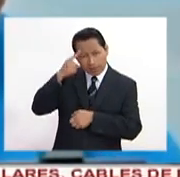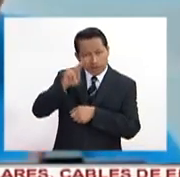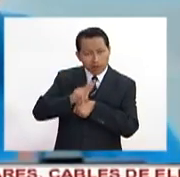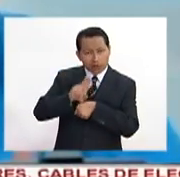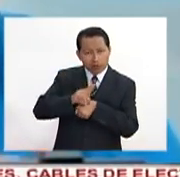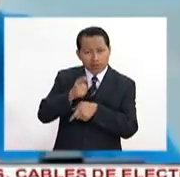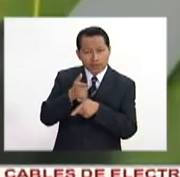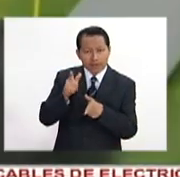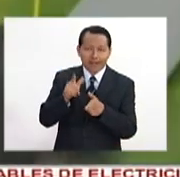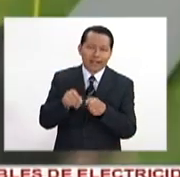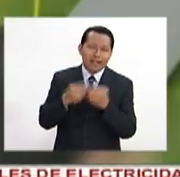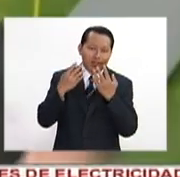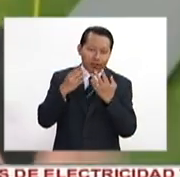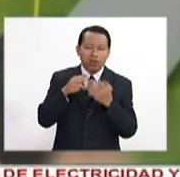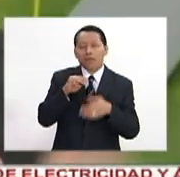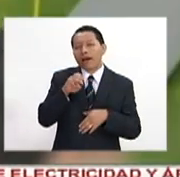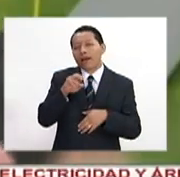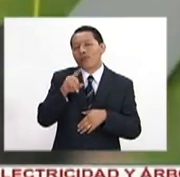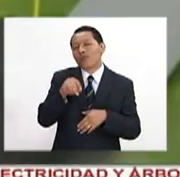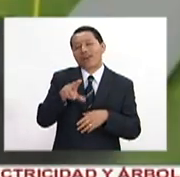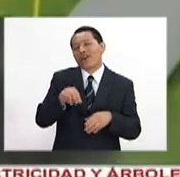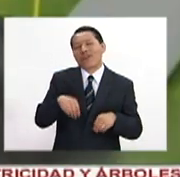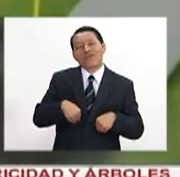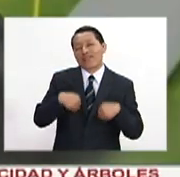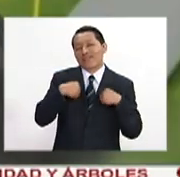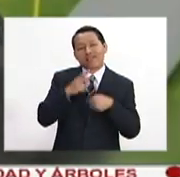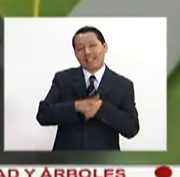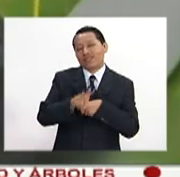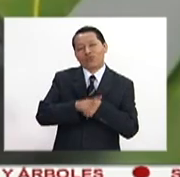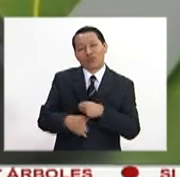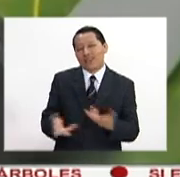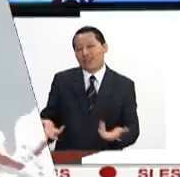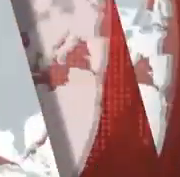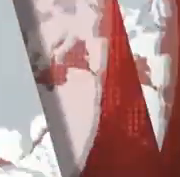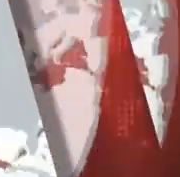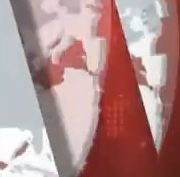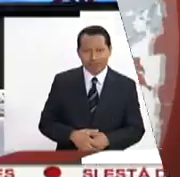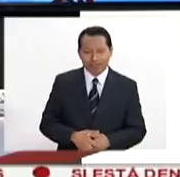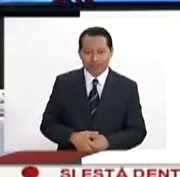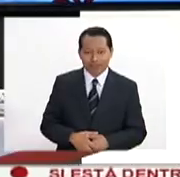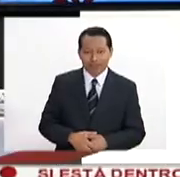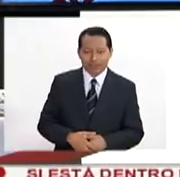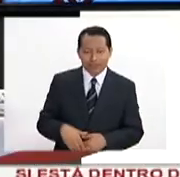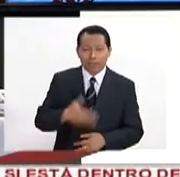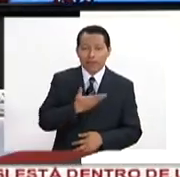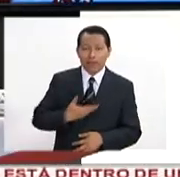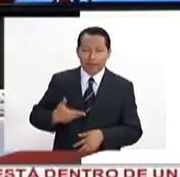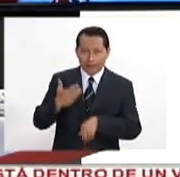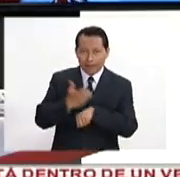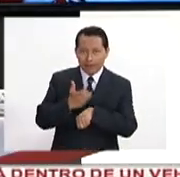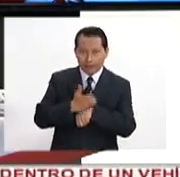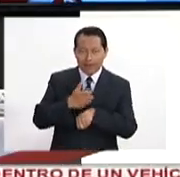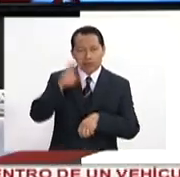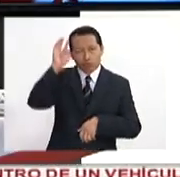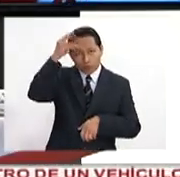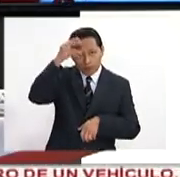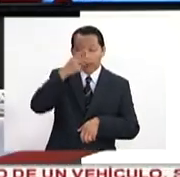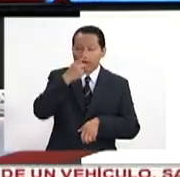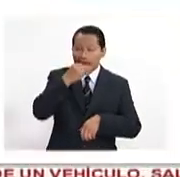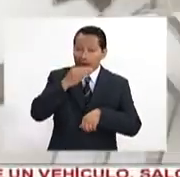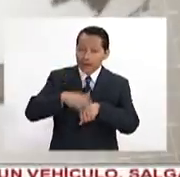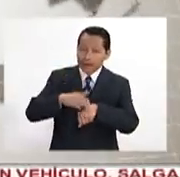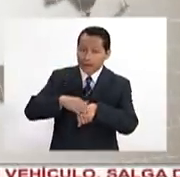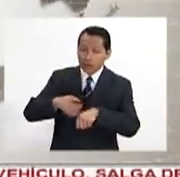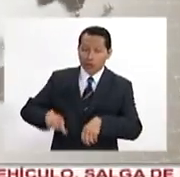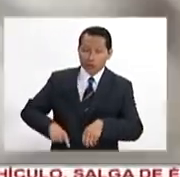el señor Maradona pues no vive en Venezuela. El presidente de Estados Unidos, Donald Trump, advirtió